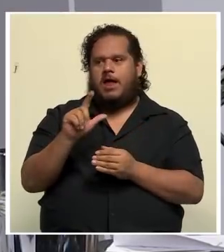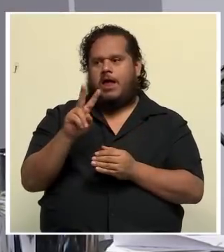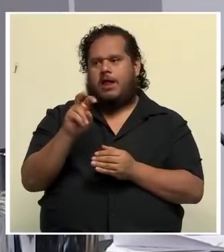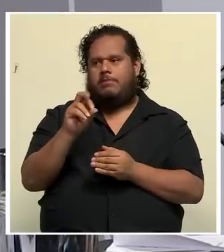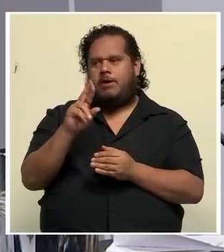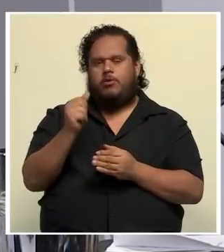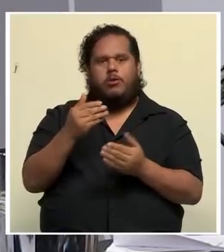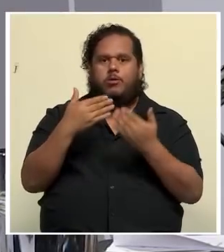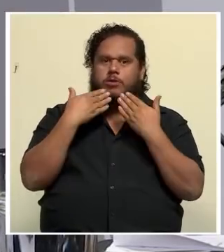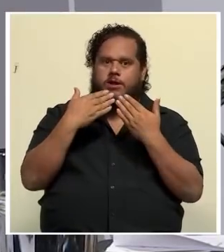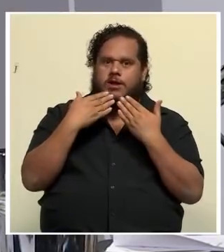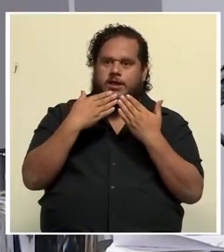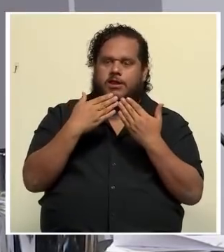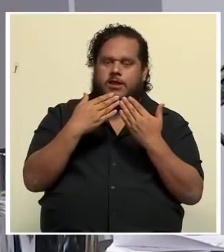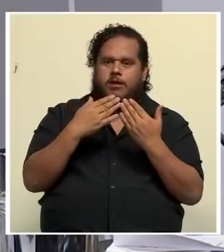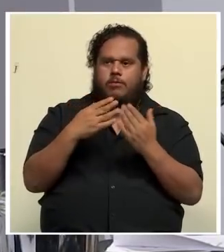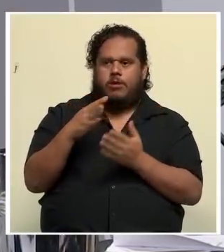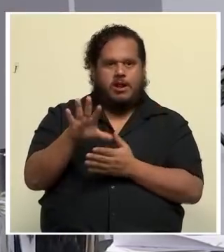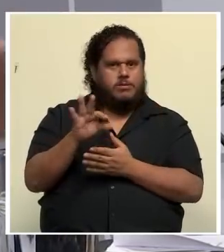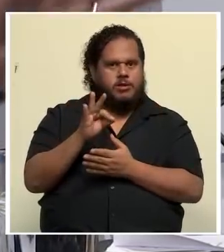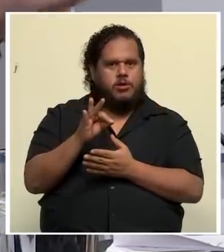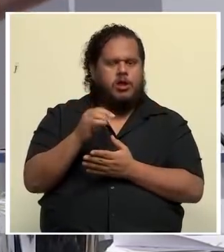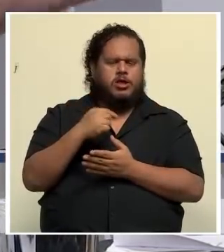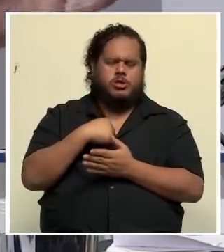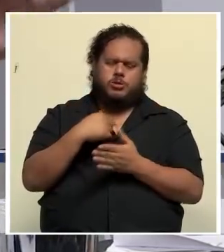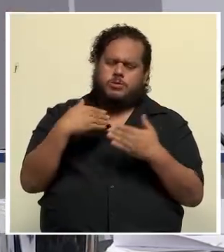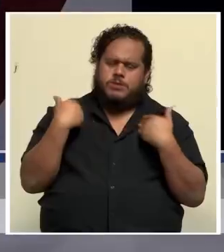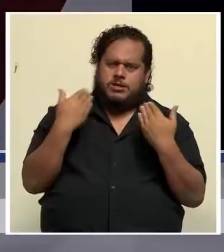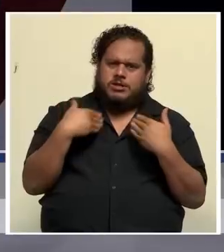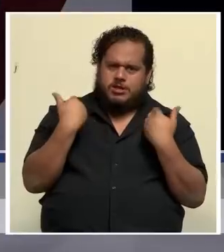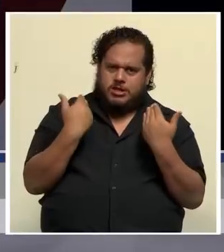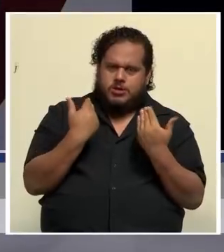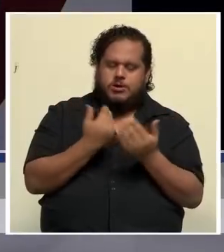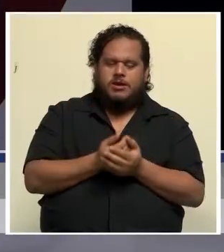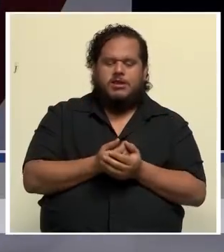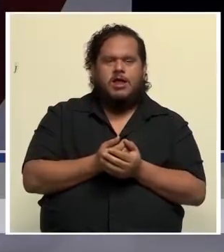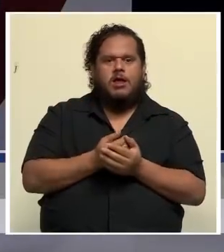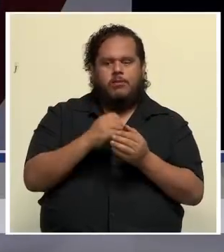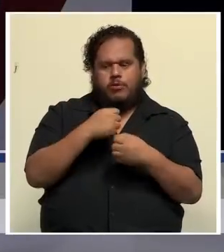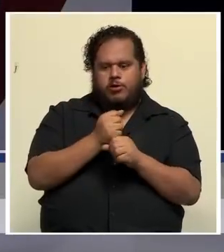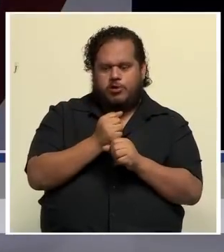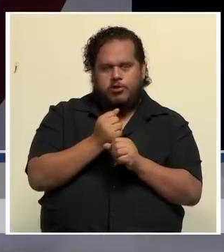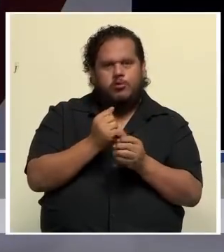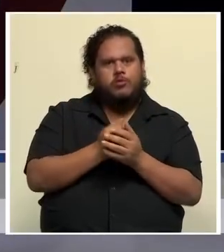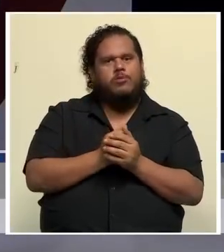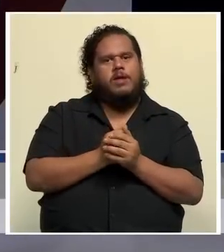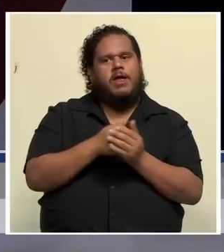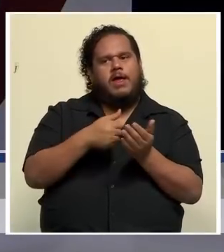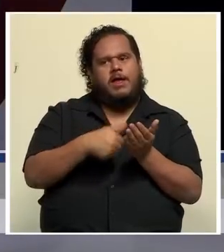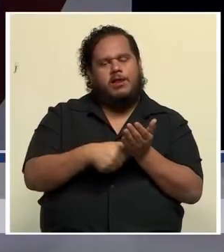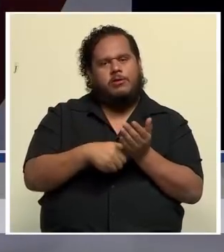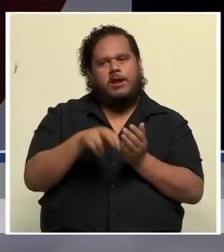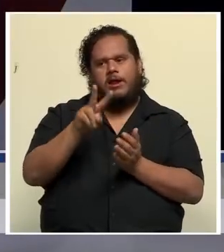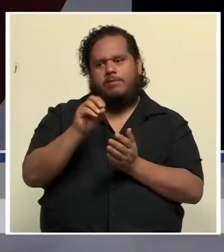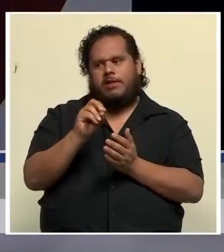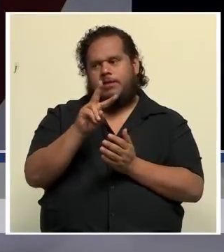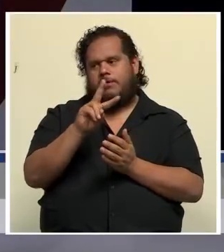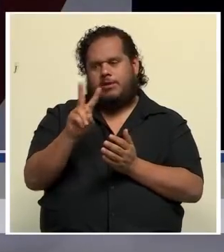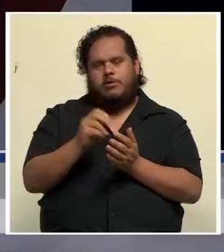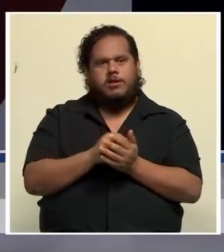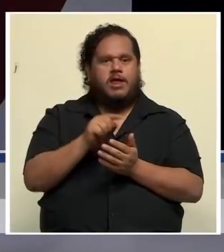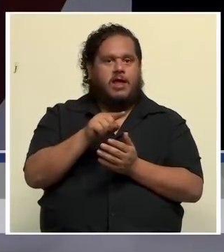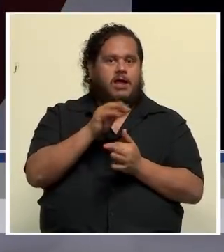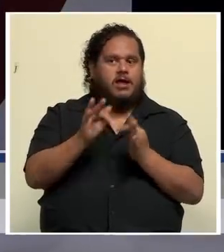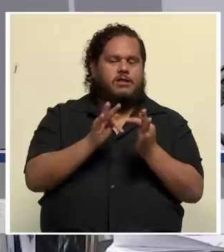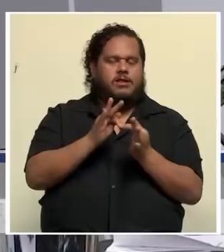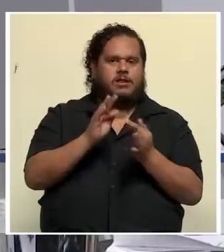invitación y si usted me permite, felicitaciones por Zoom Electoral 2022. Este es el tipo